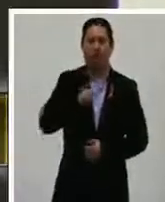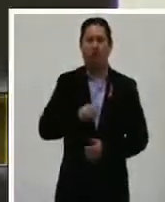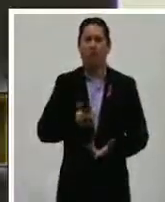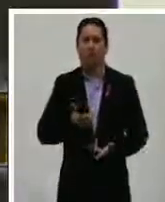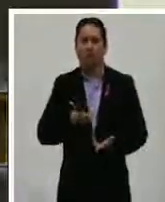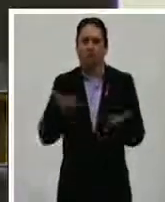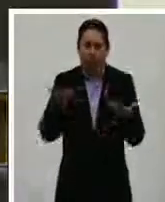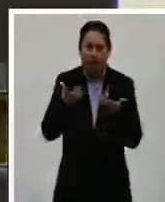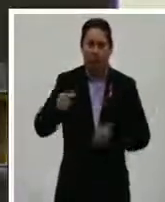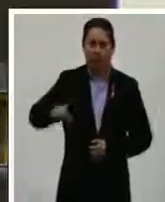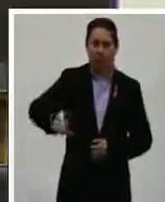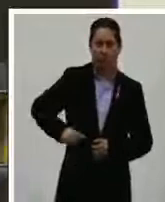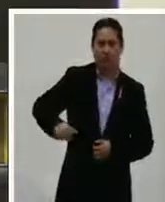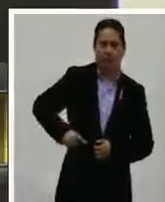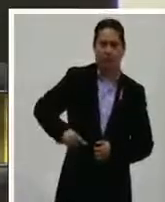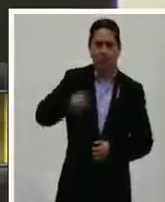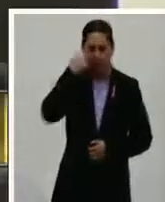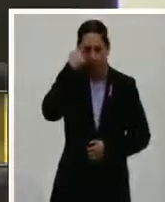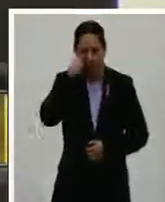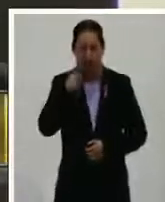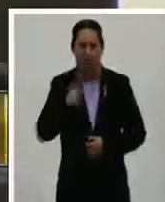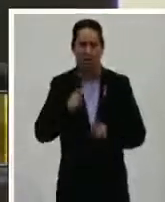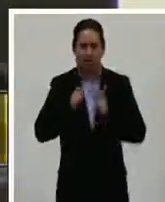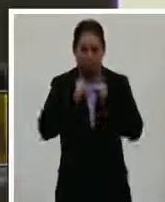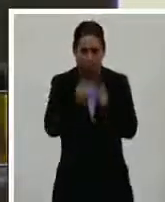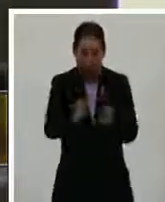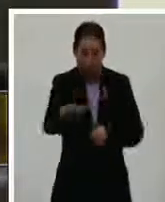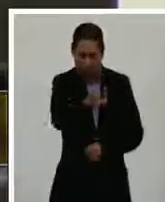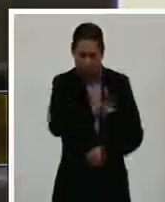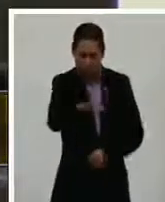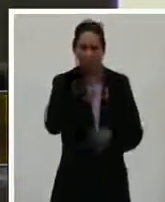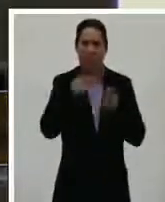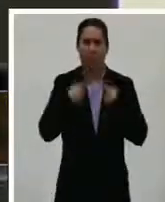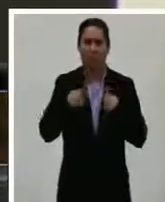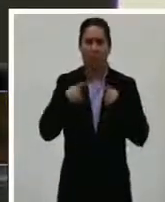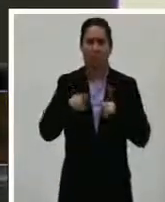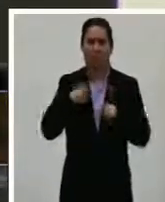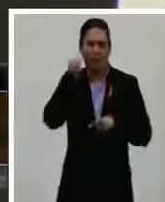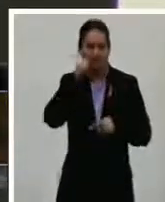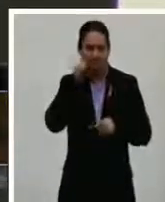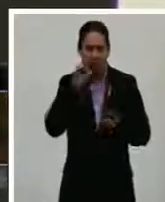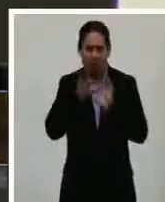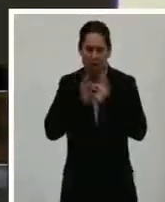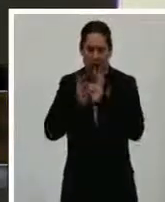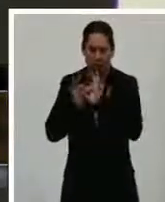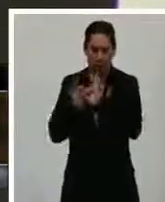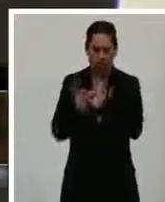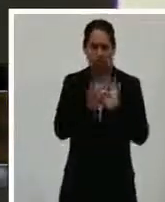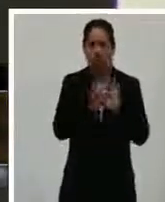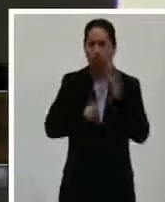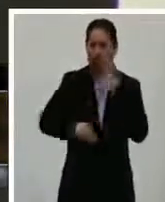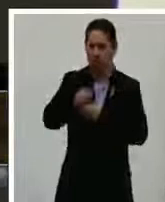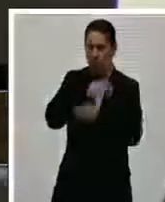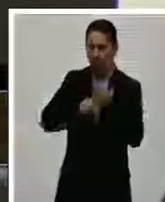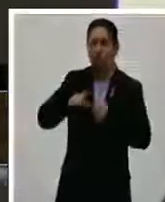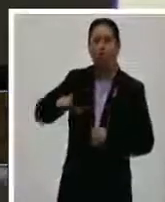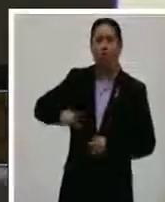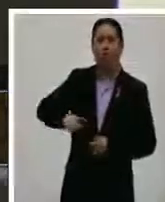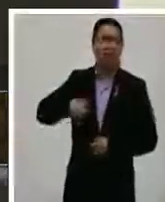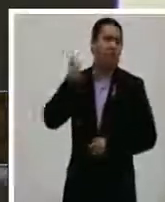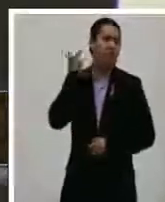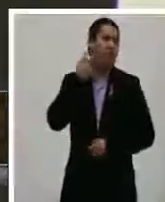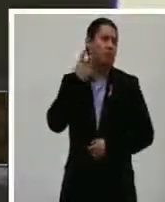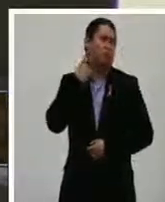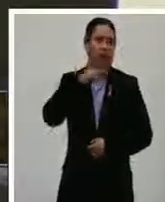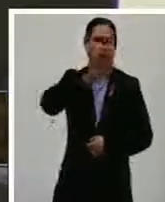gente se construyen reformas para el bienestar colectivo y las políticas públicas buscan